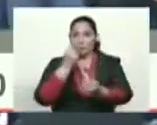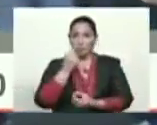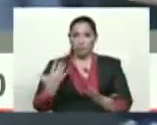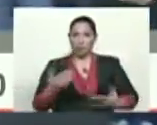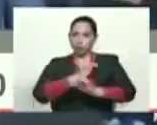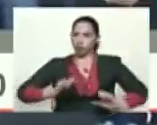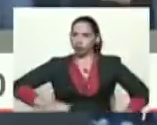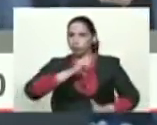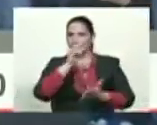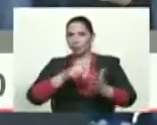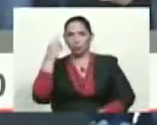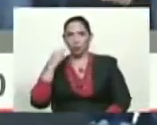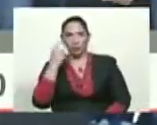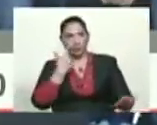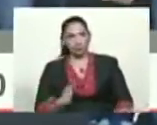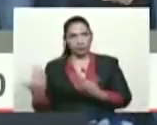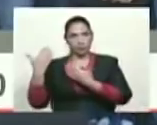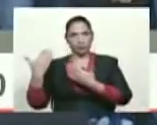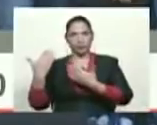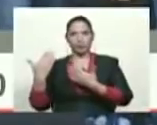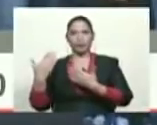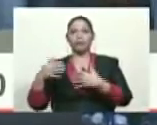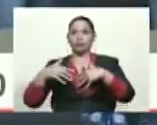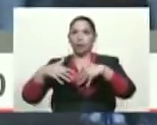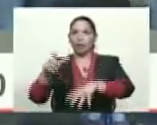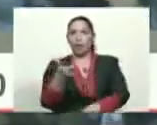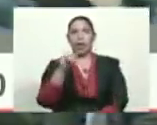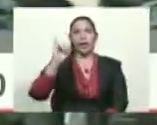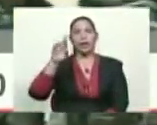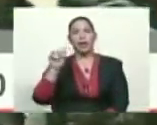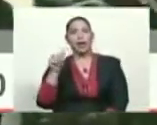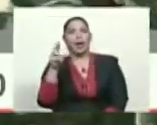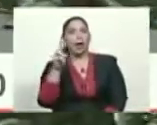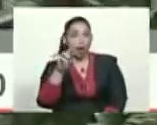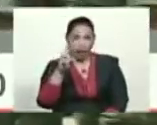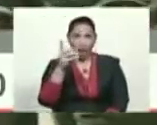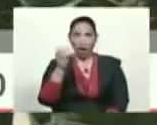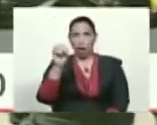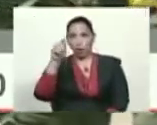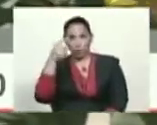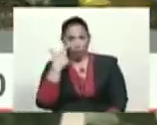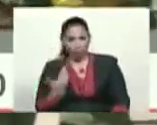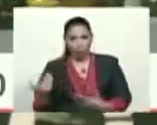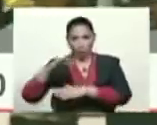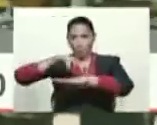Fuerza Armada, aquí está el batallón Girardot, comandante Querales, Felipe Querales.